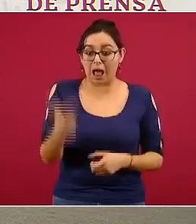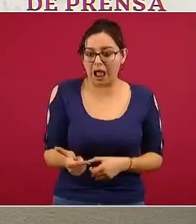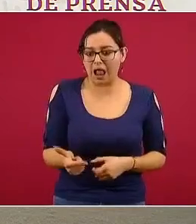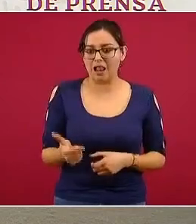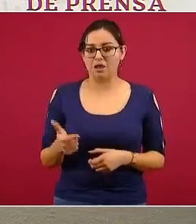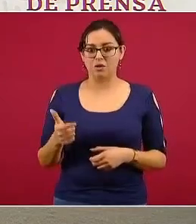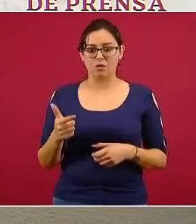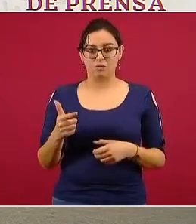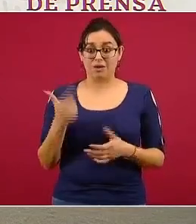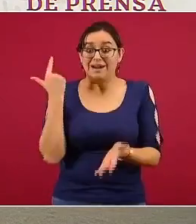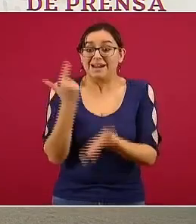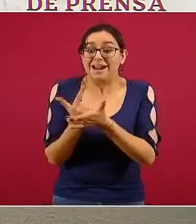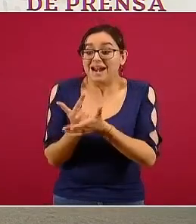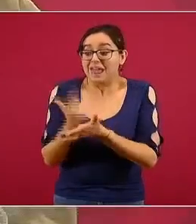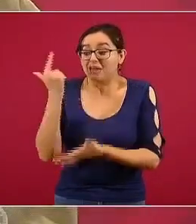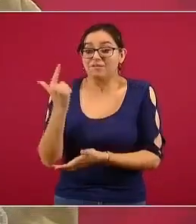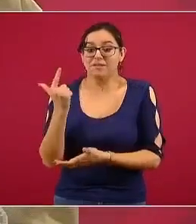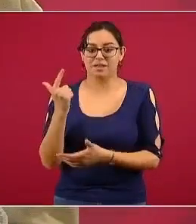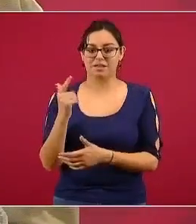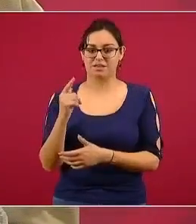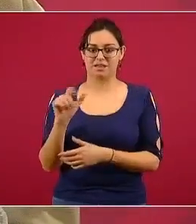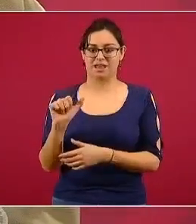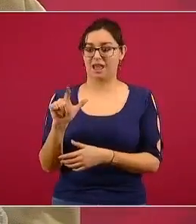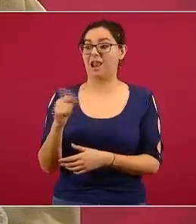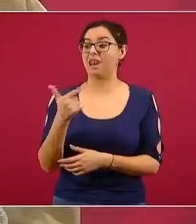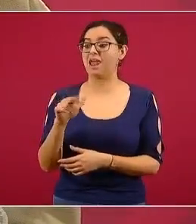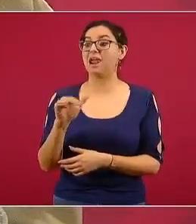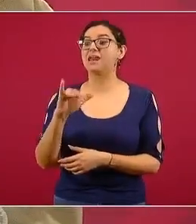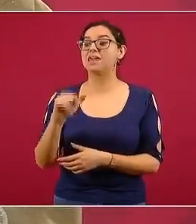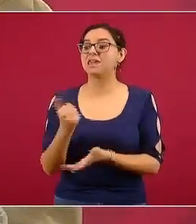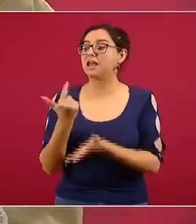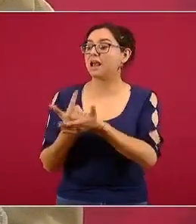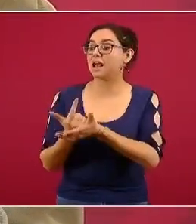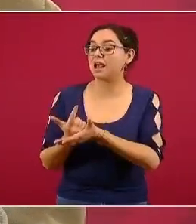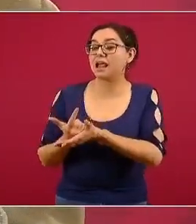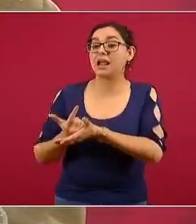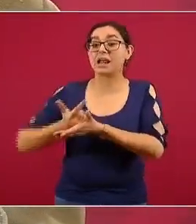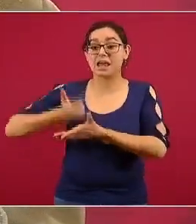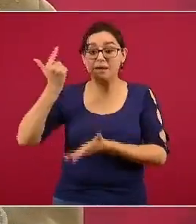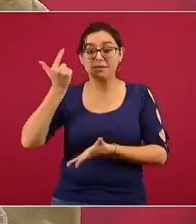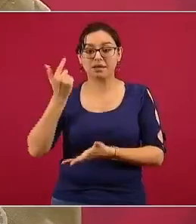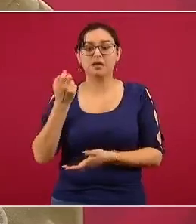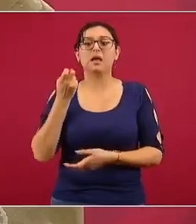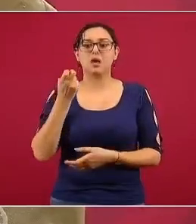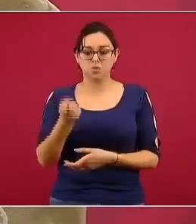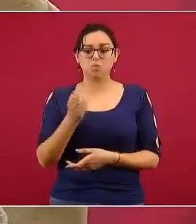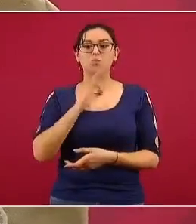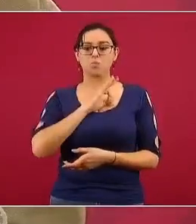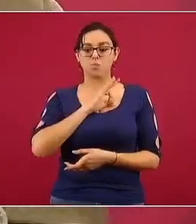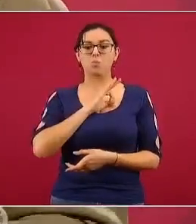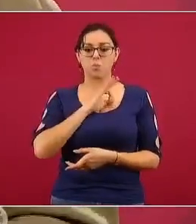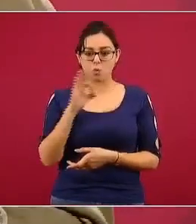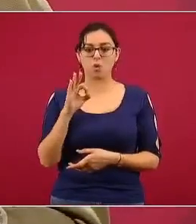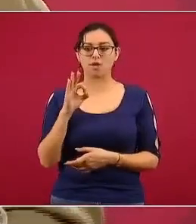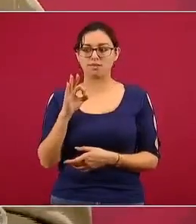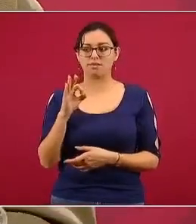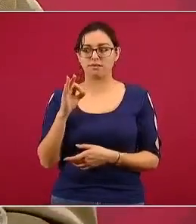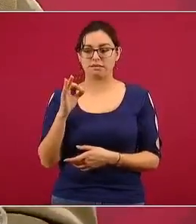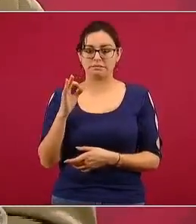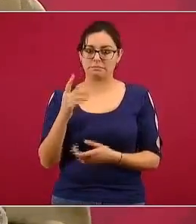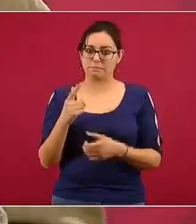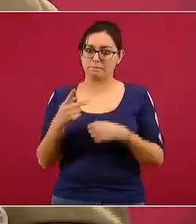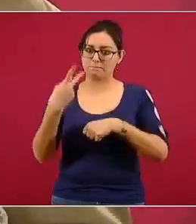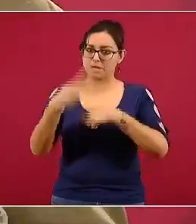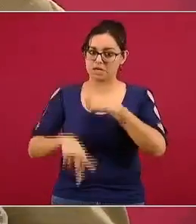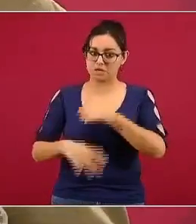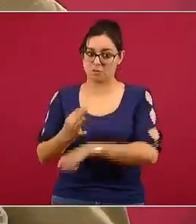tienen muy bien identificado, ¿no? Entonces, esos son las situaciones que sí pueden ser de contraindicación, ¿no? Pero de todos modos, cuando la gente no